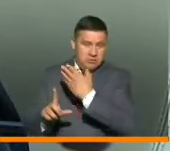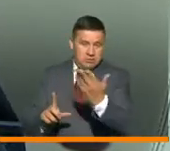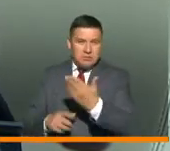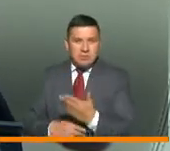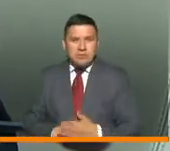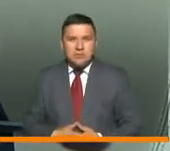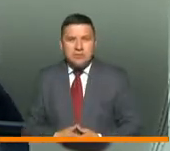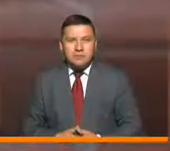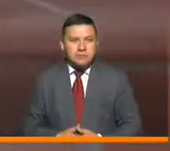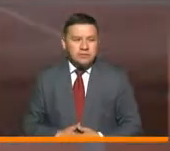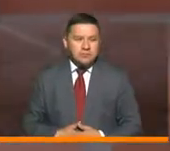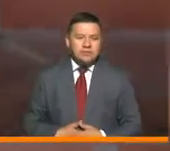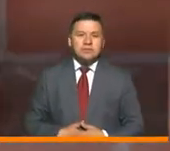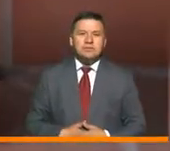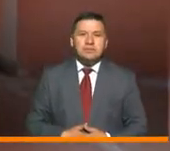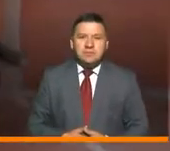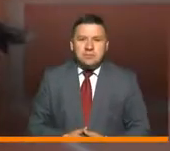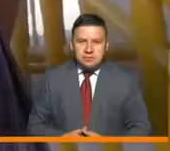estos avances.